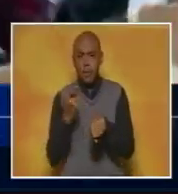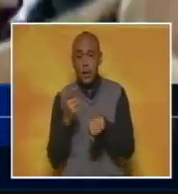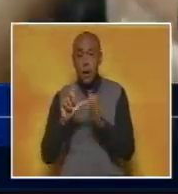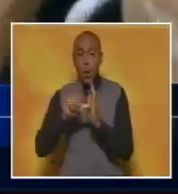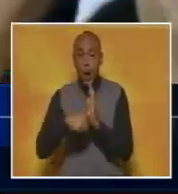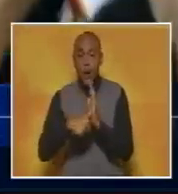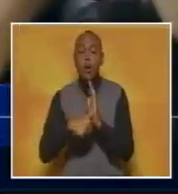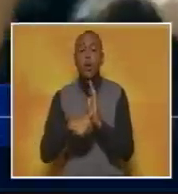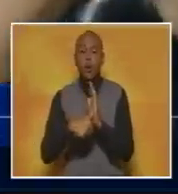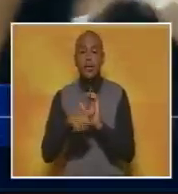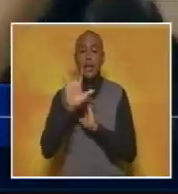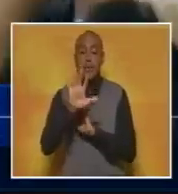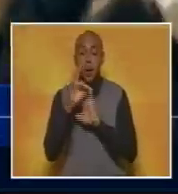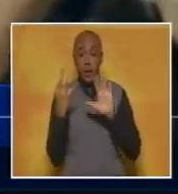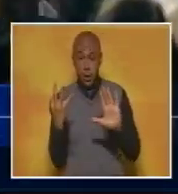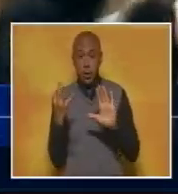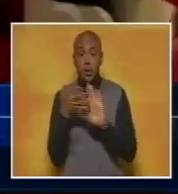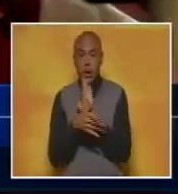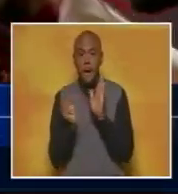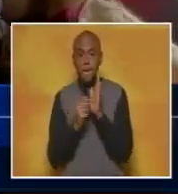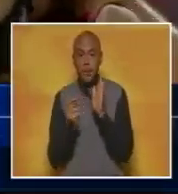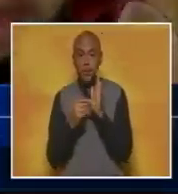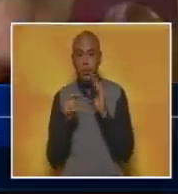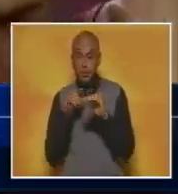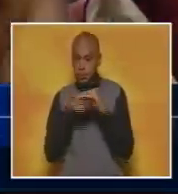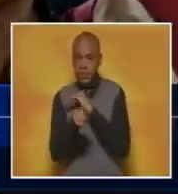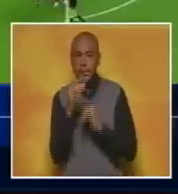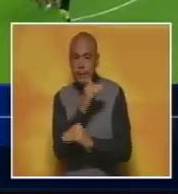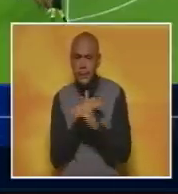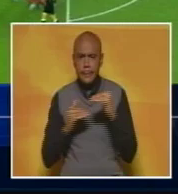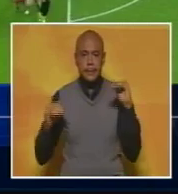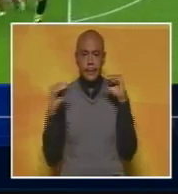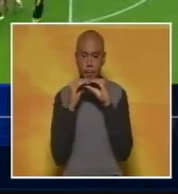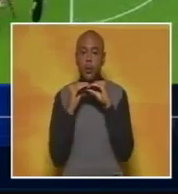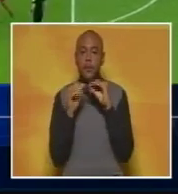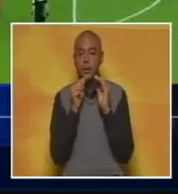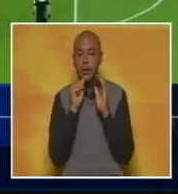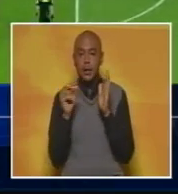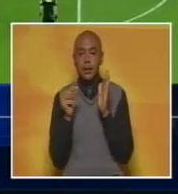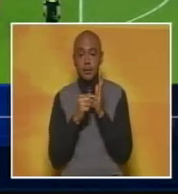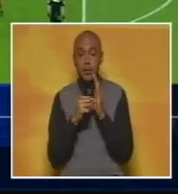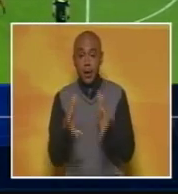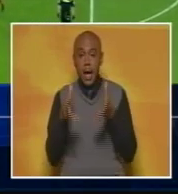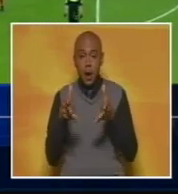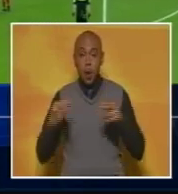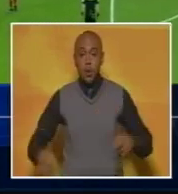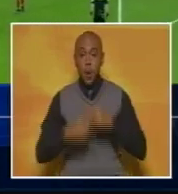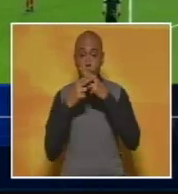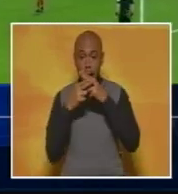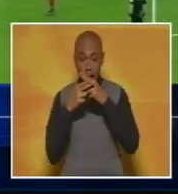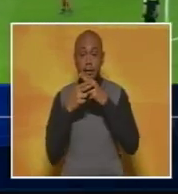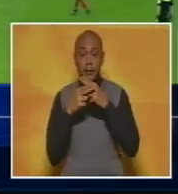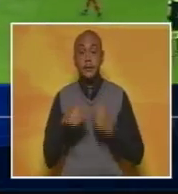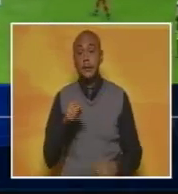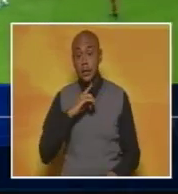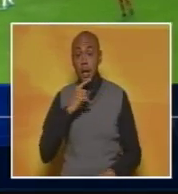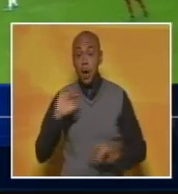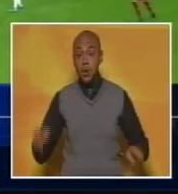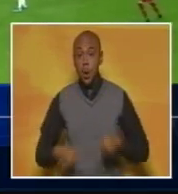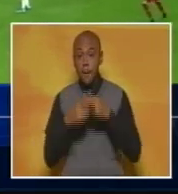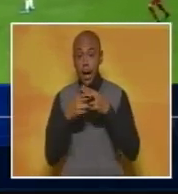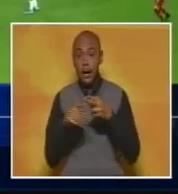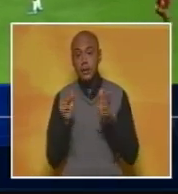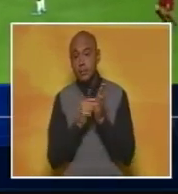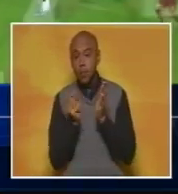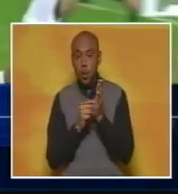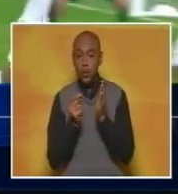minutos después la Roma se recuperó con el gol de Niccolò Zaniolo, dándole la victoria a la Loba en el Olímpico. La Roma ocupa el quinto lugar en la